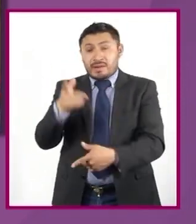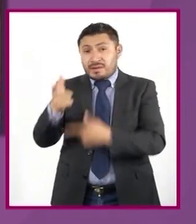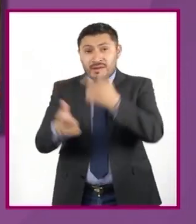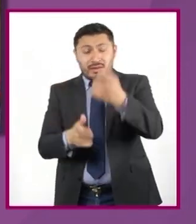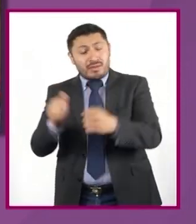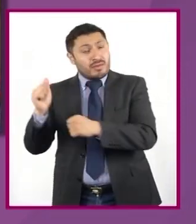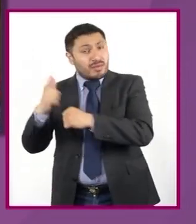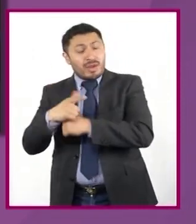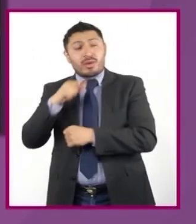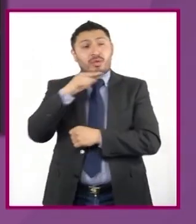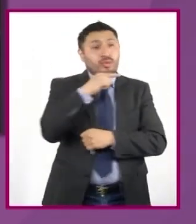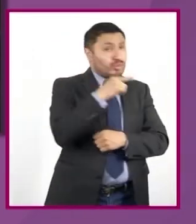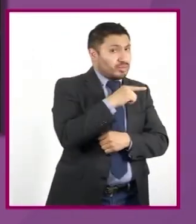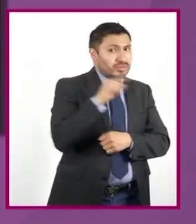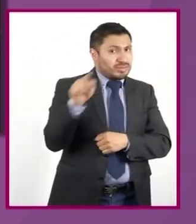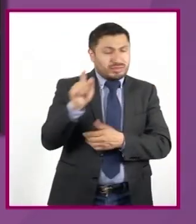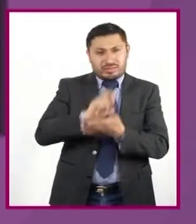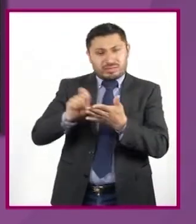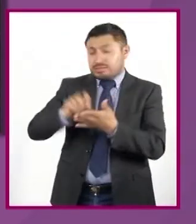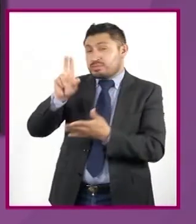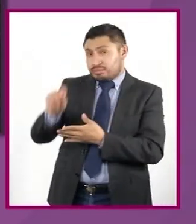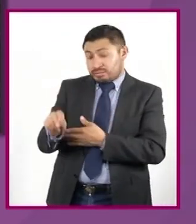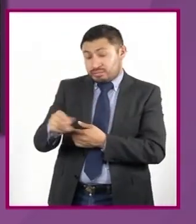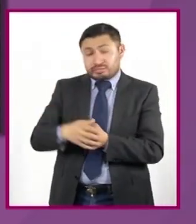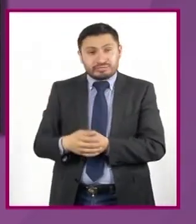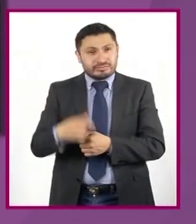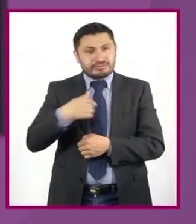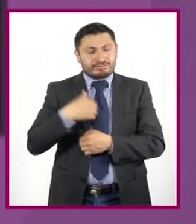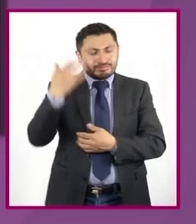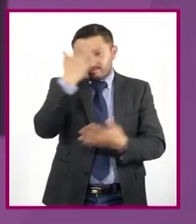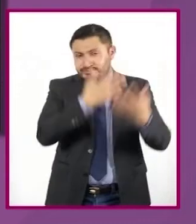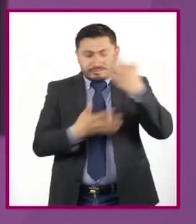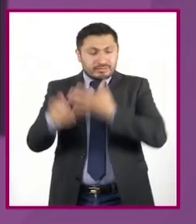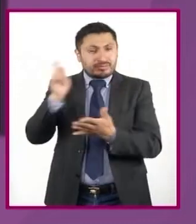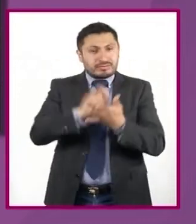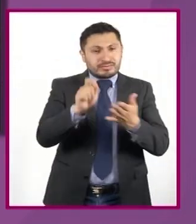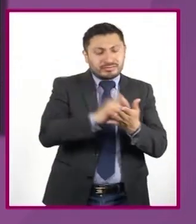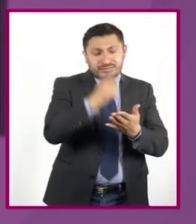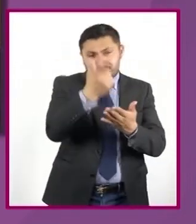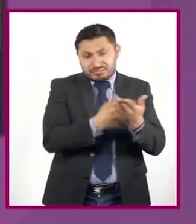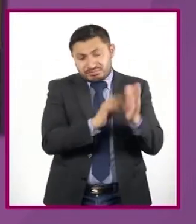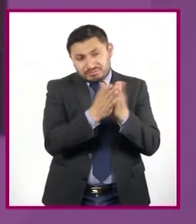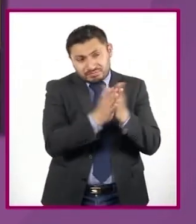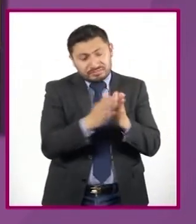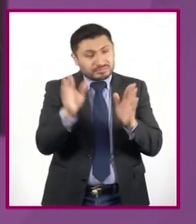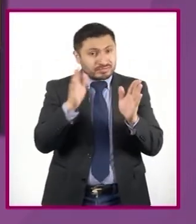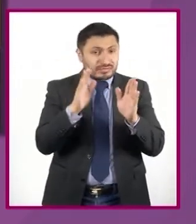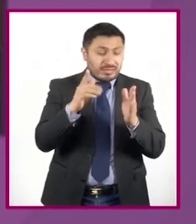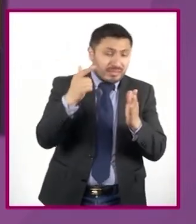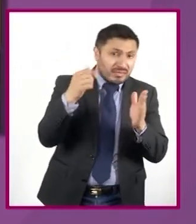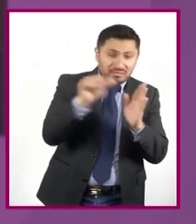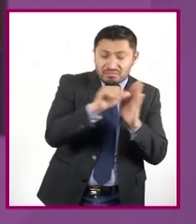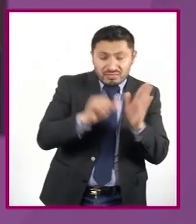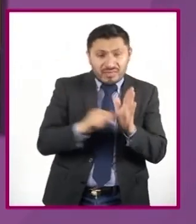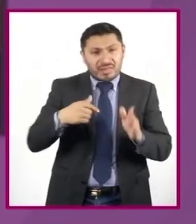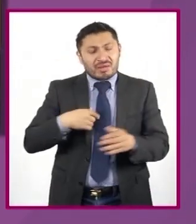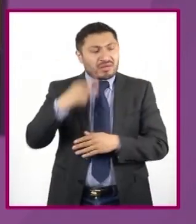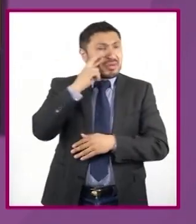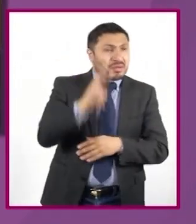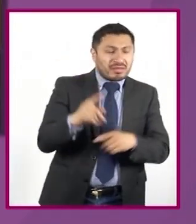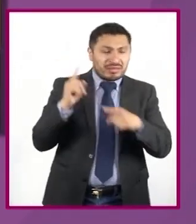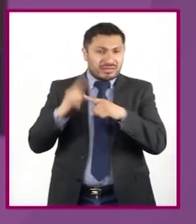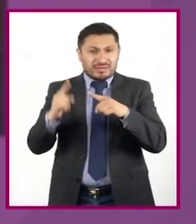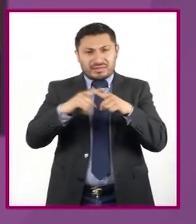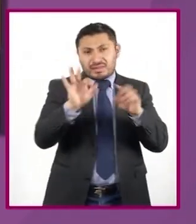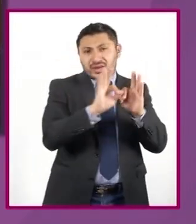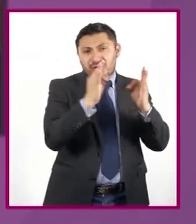que tú escribiste. A veces me confundo al poner referencias de libros y artículos, porque he visto varias formas de hacerlo y